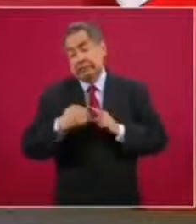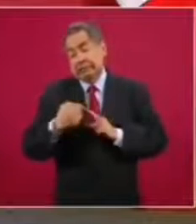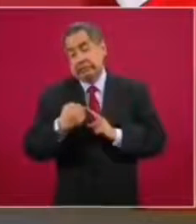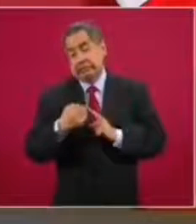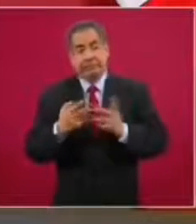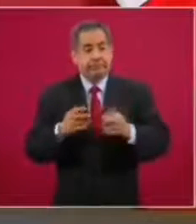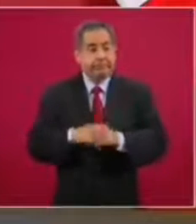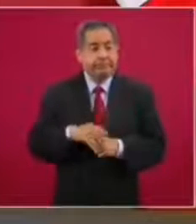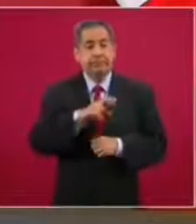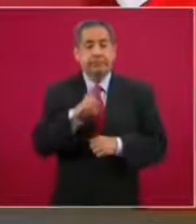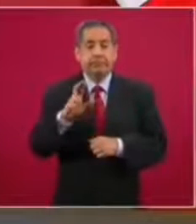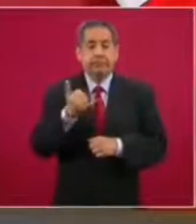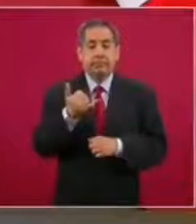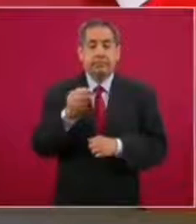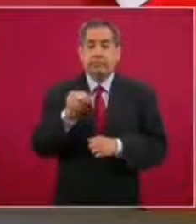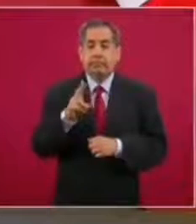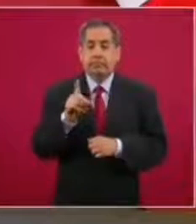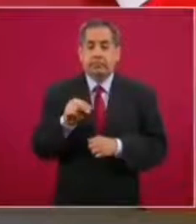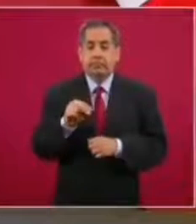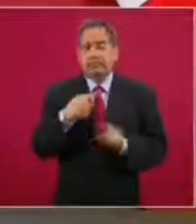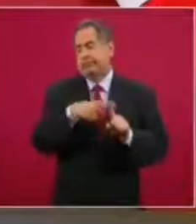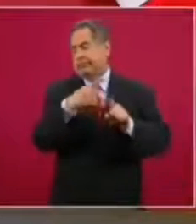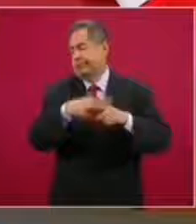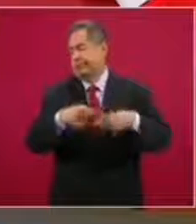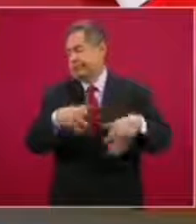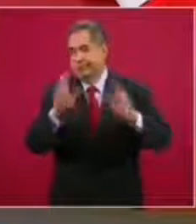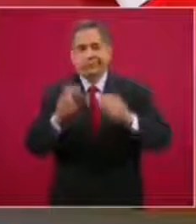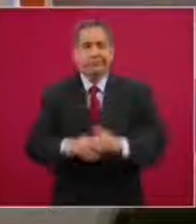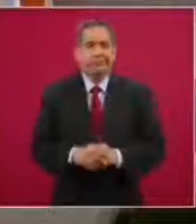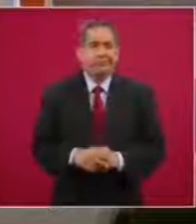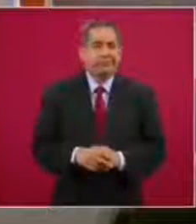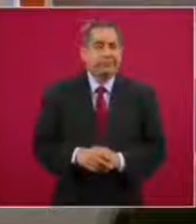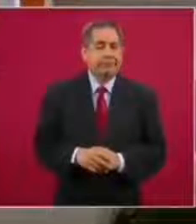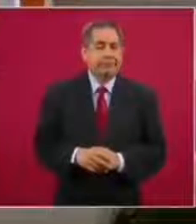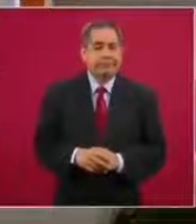Raimundo Riva Palacio. En fin.